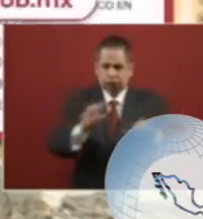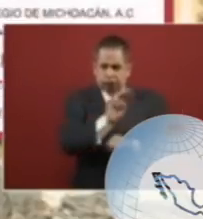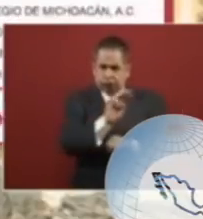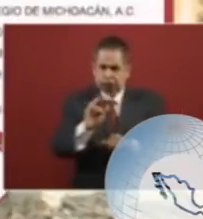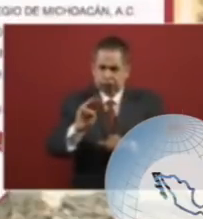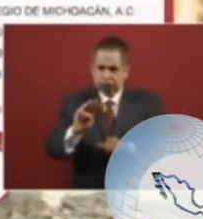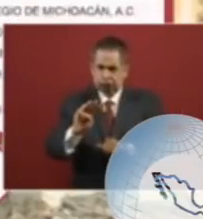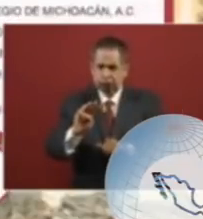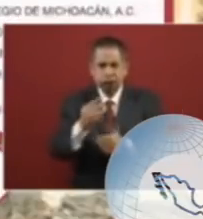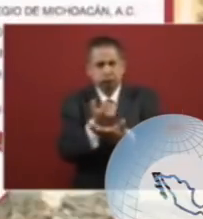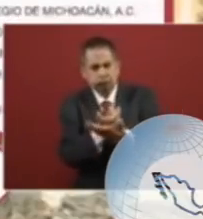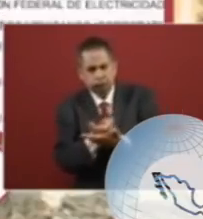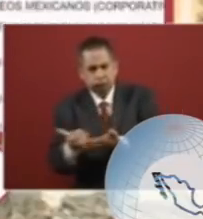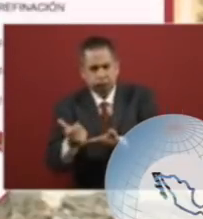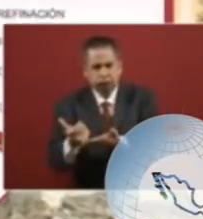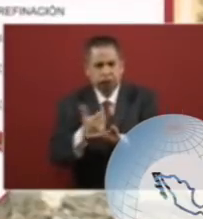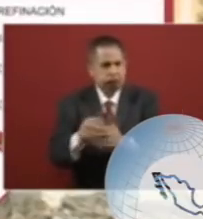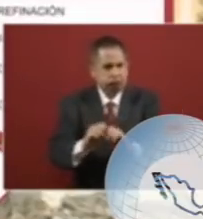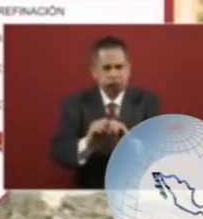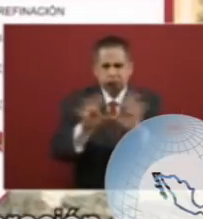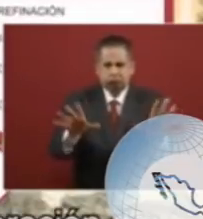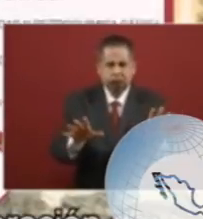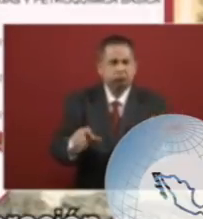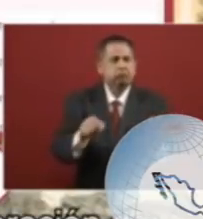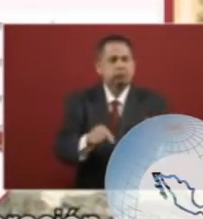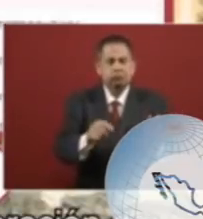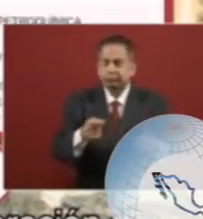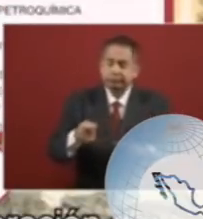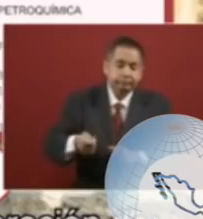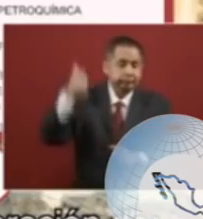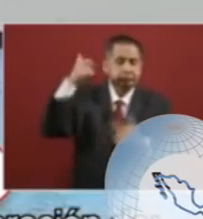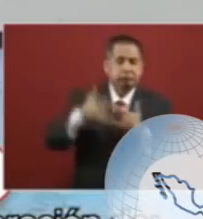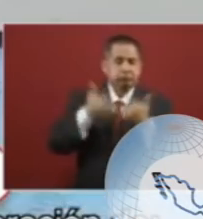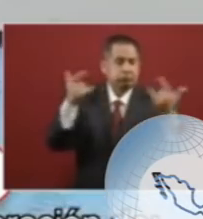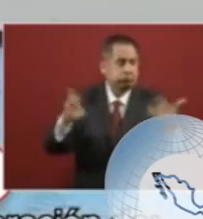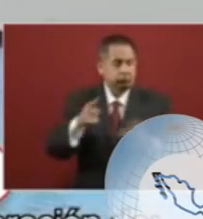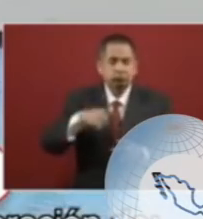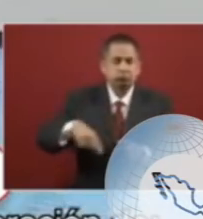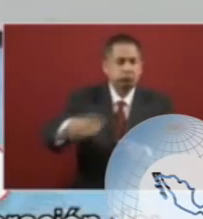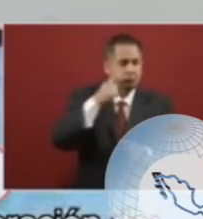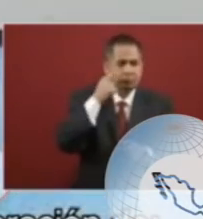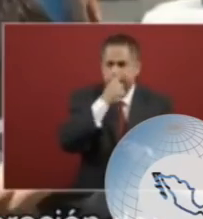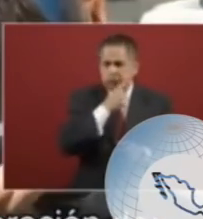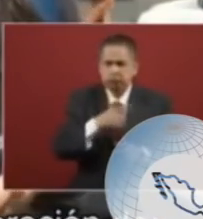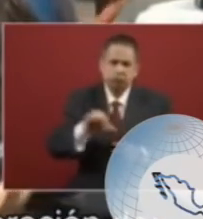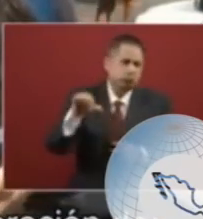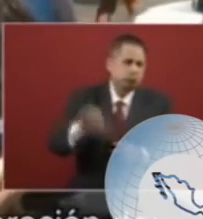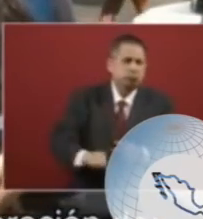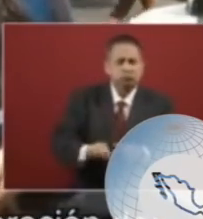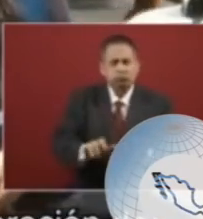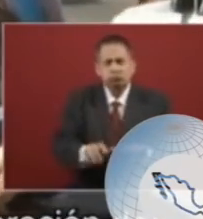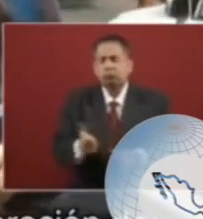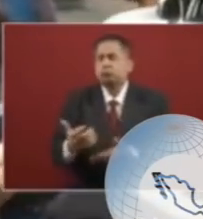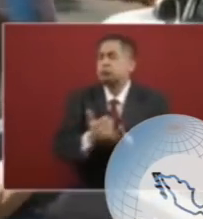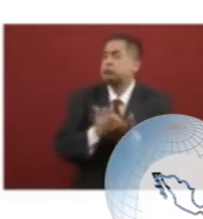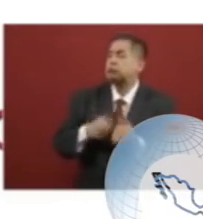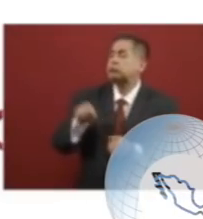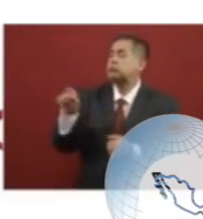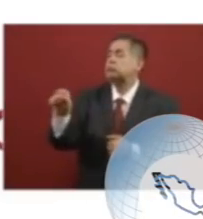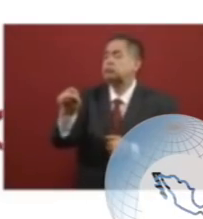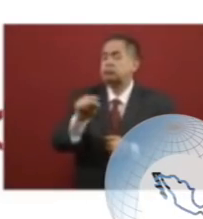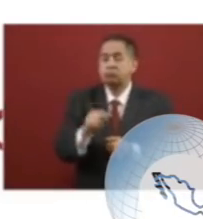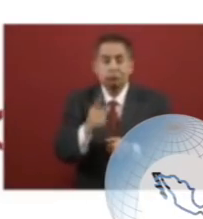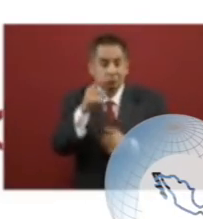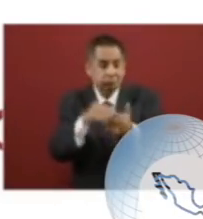portal Nómina Transparente. Por primera vez, se podrá conocer en tiempo real la remuneración de